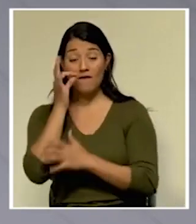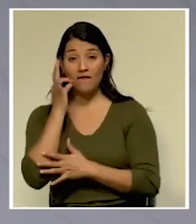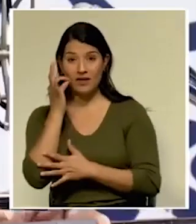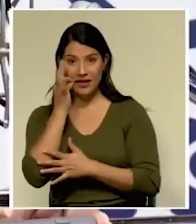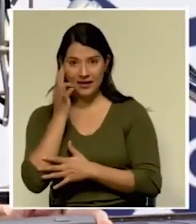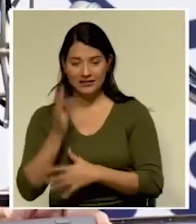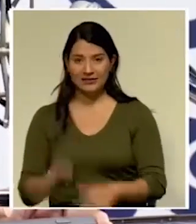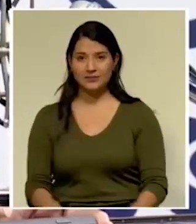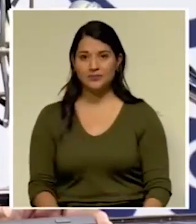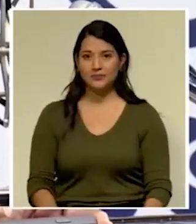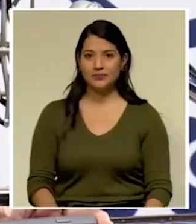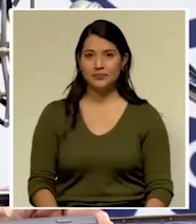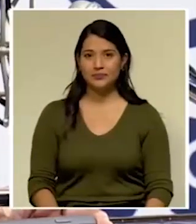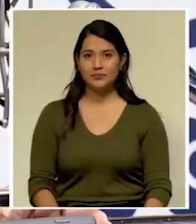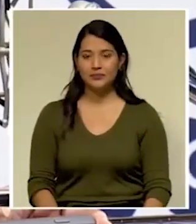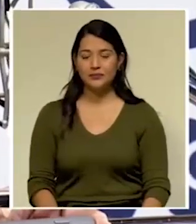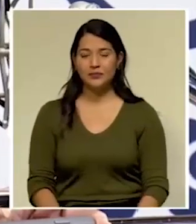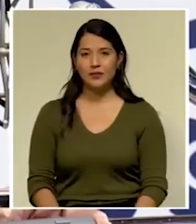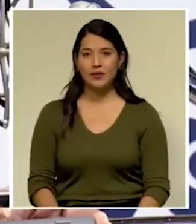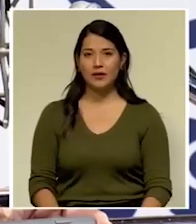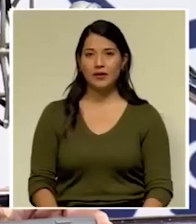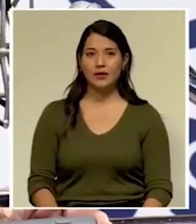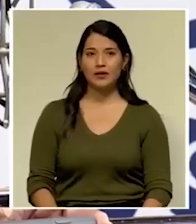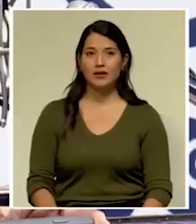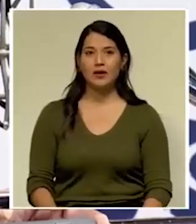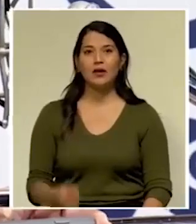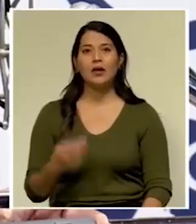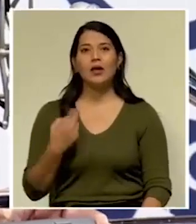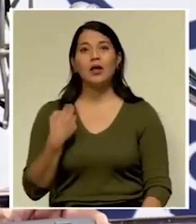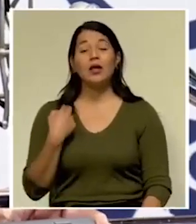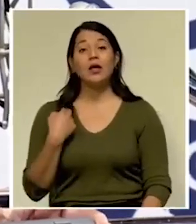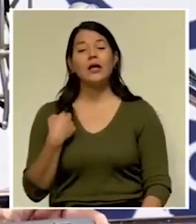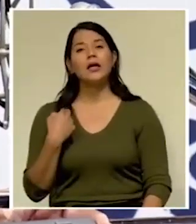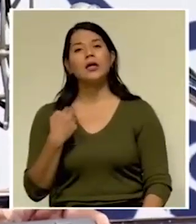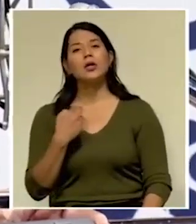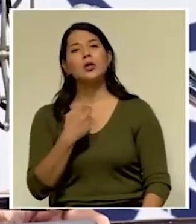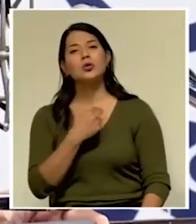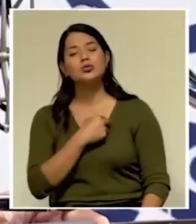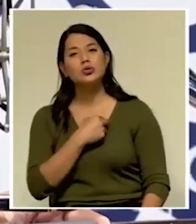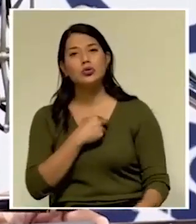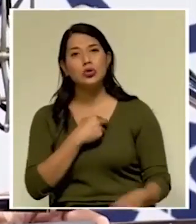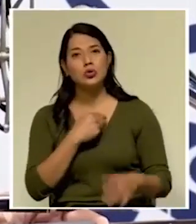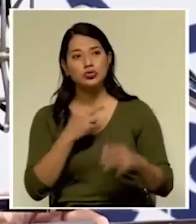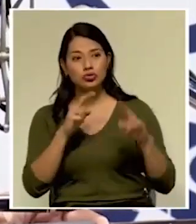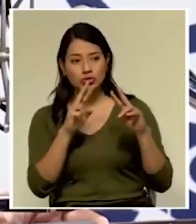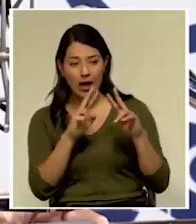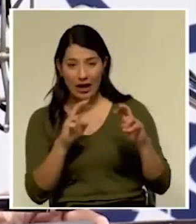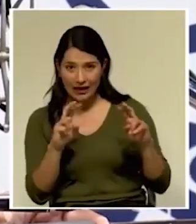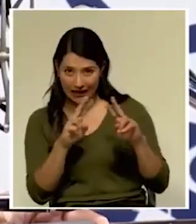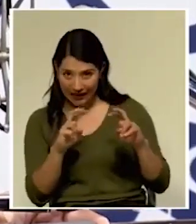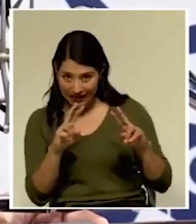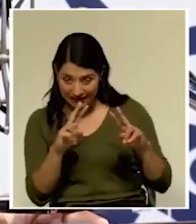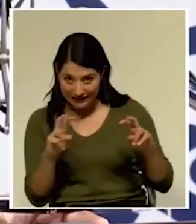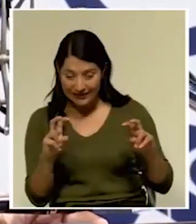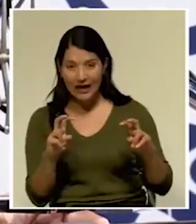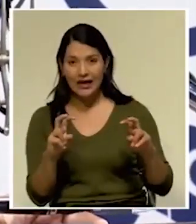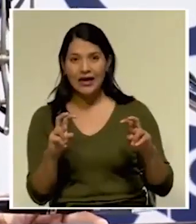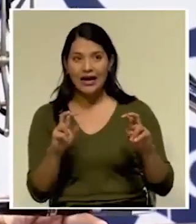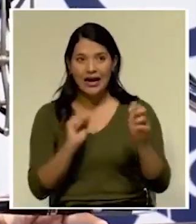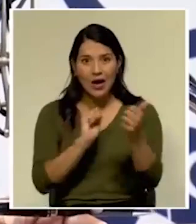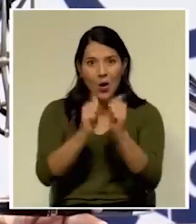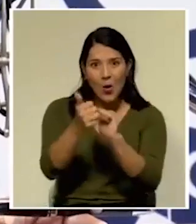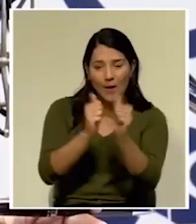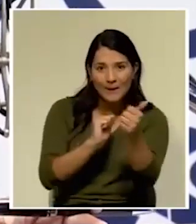Más que analizar lo que se denomina común y popularmente la carrera de caballos, que